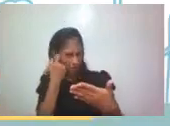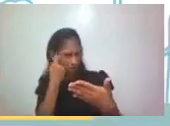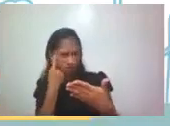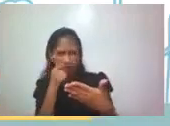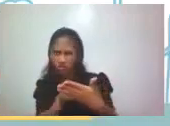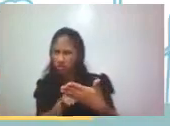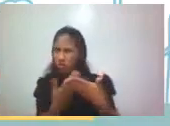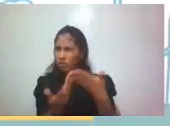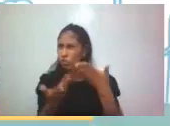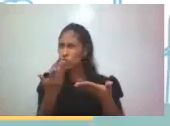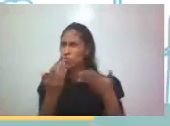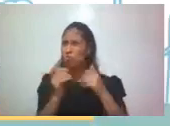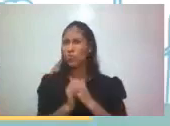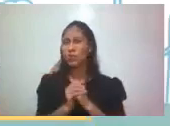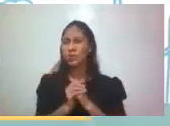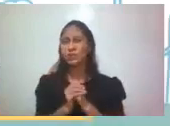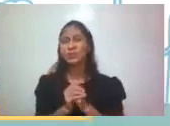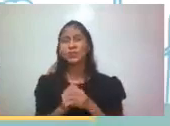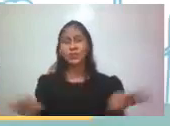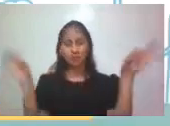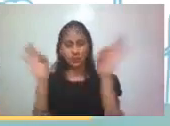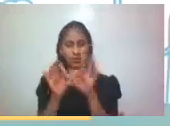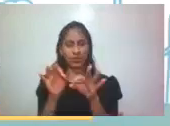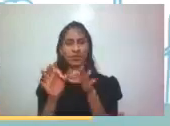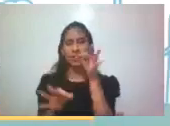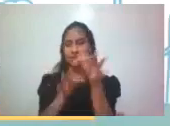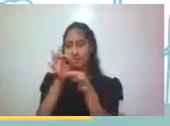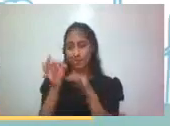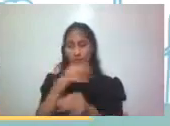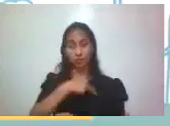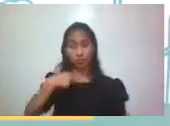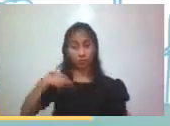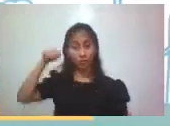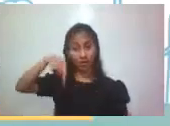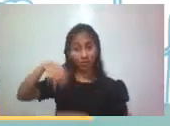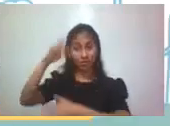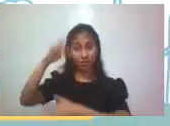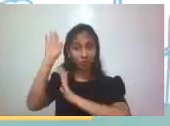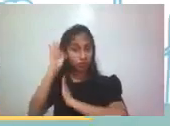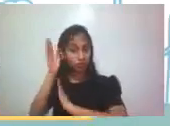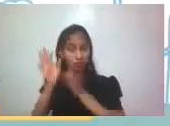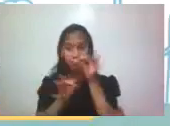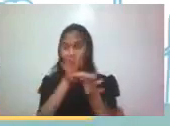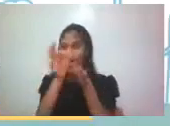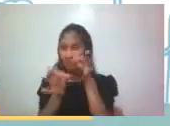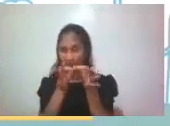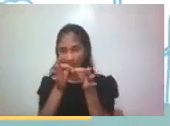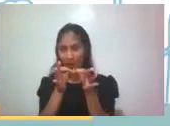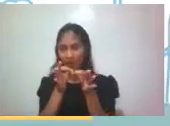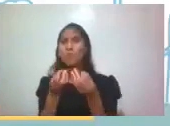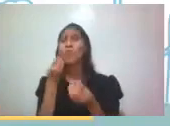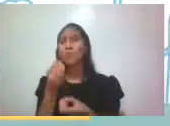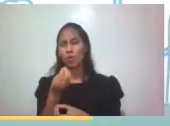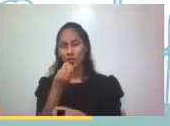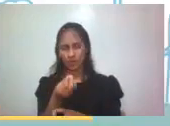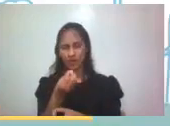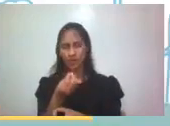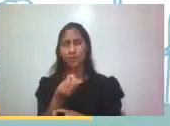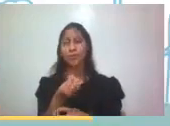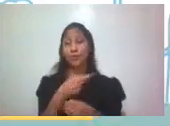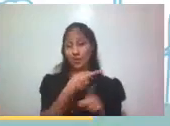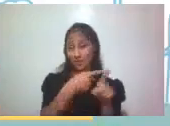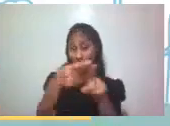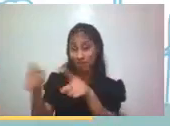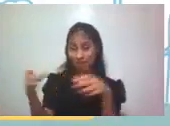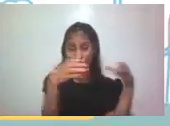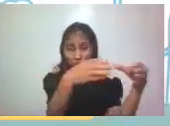es justamente establecer y clarificar estas diferencias. Existen a veces muchas confusiones de parte de las